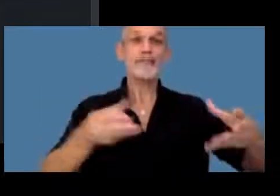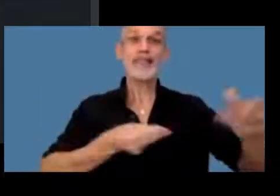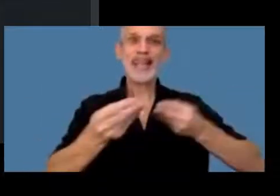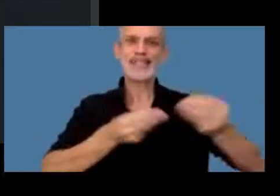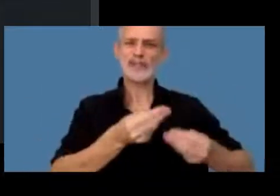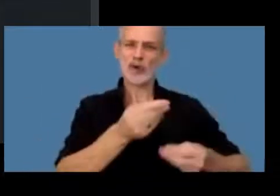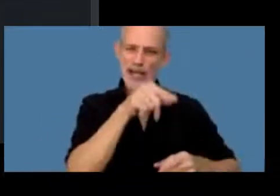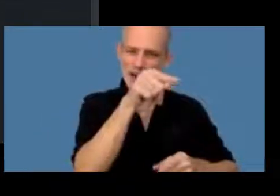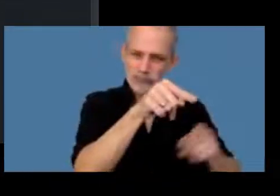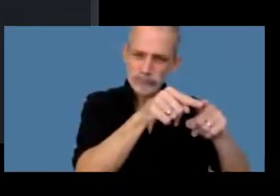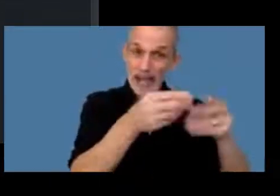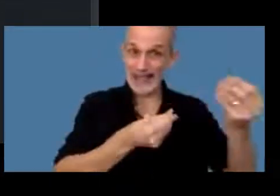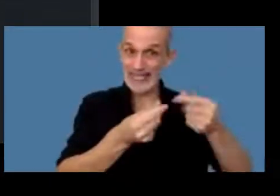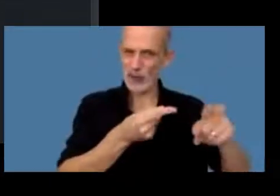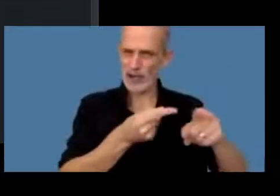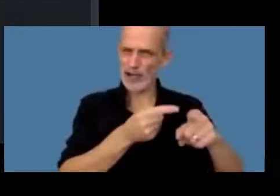que incluso, fíjense,